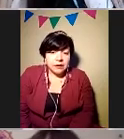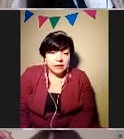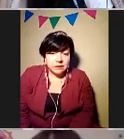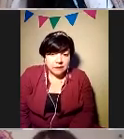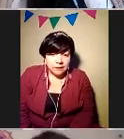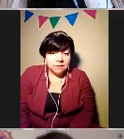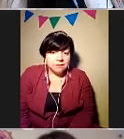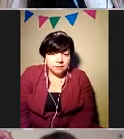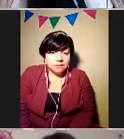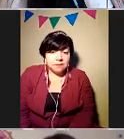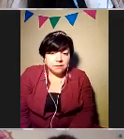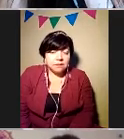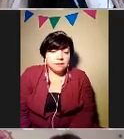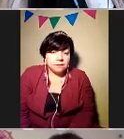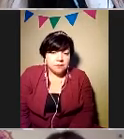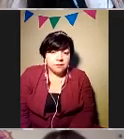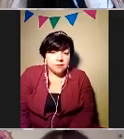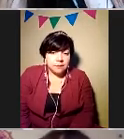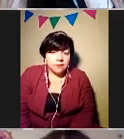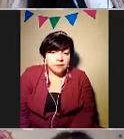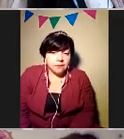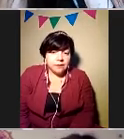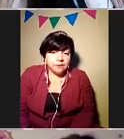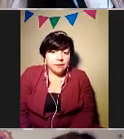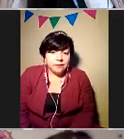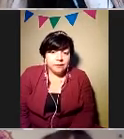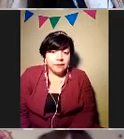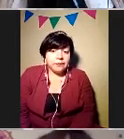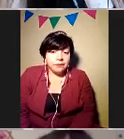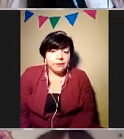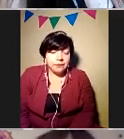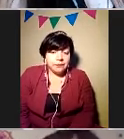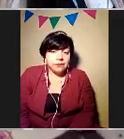no tengan que ir a San Francisco. Y bueno, que repunte todo eso.